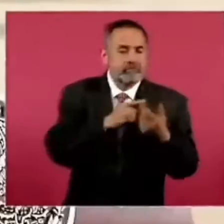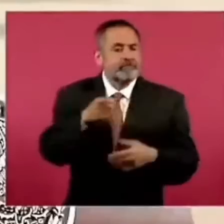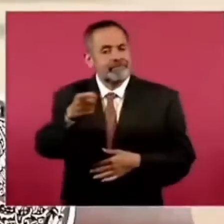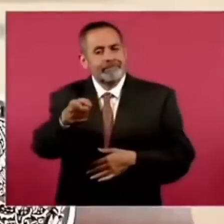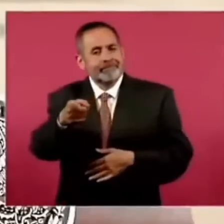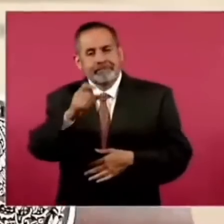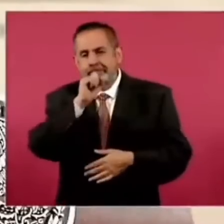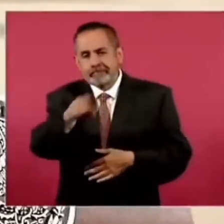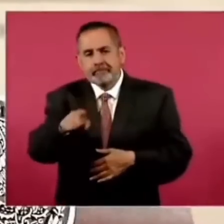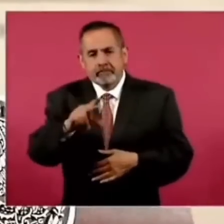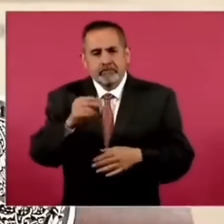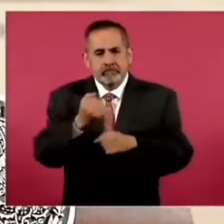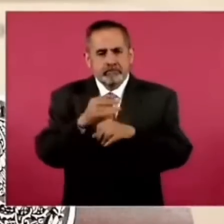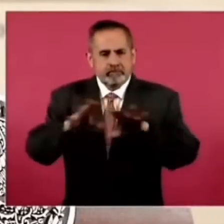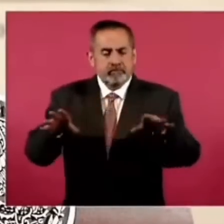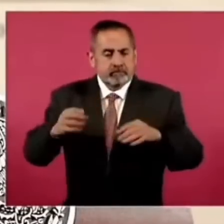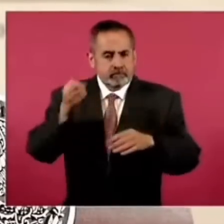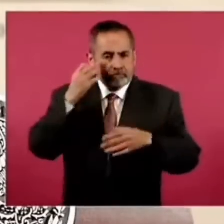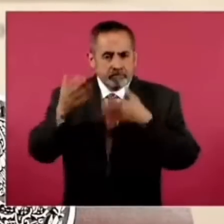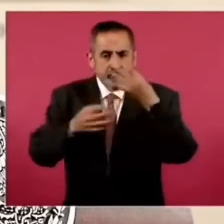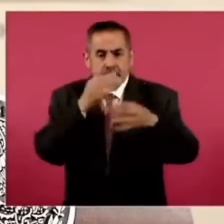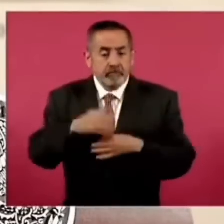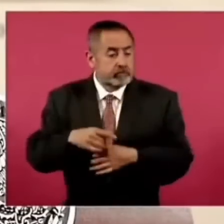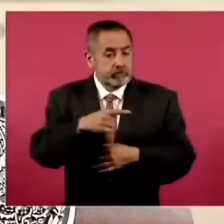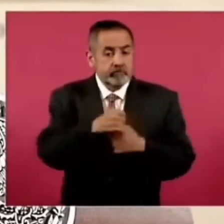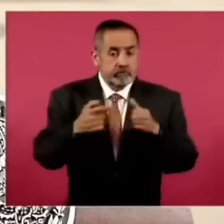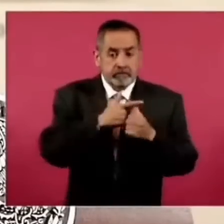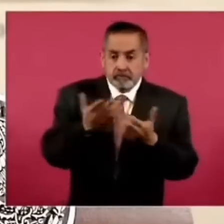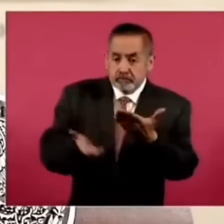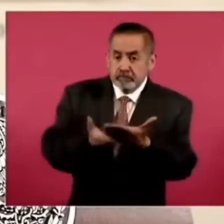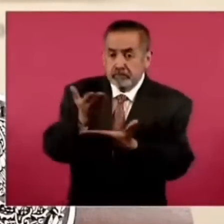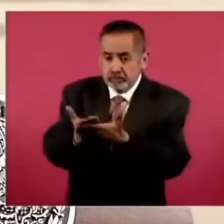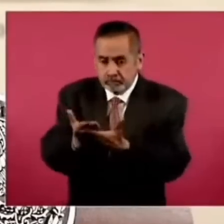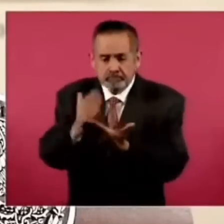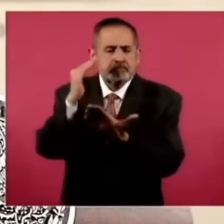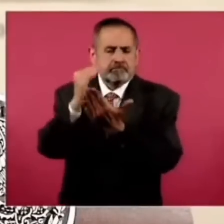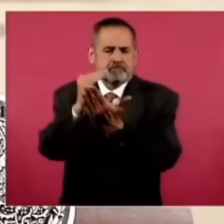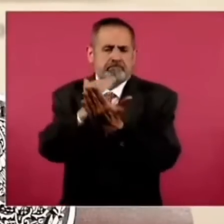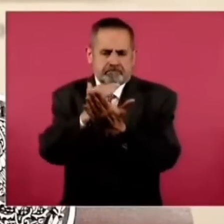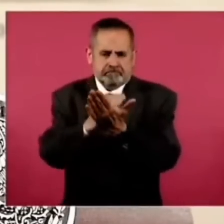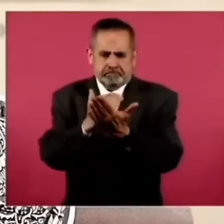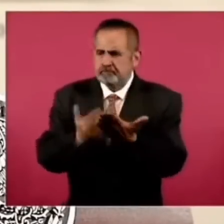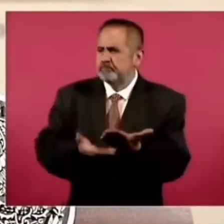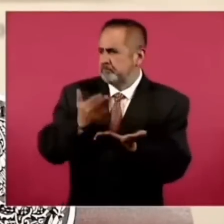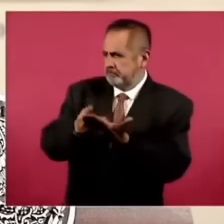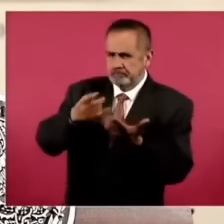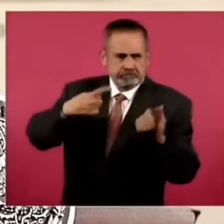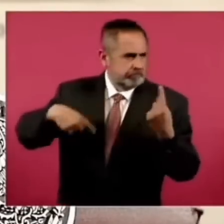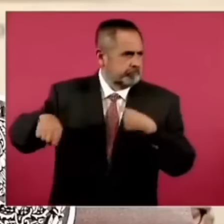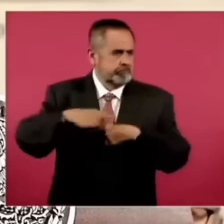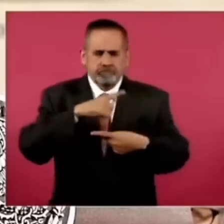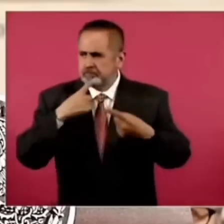en la mañanera pasada, pero presentó un proyecto, lo enlistó, en